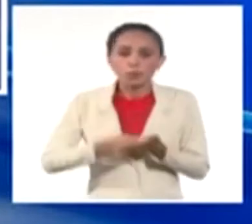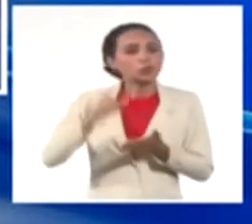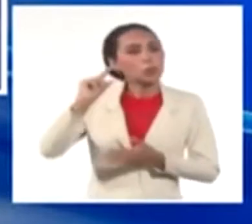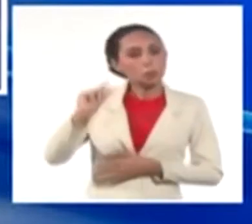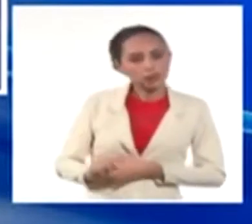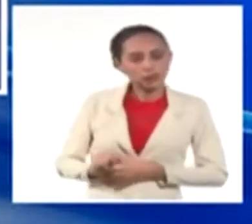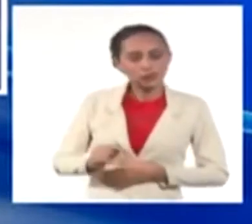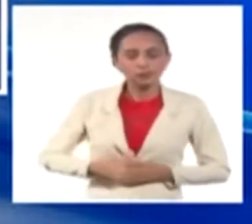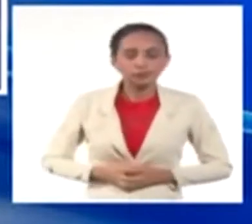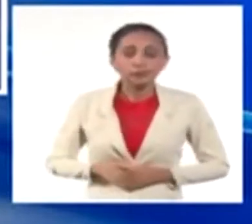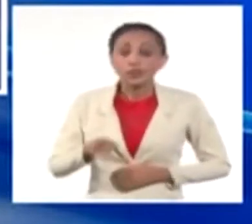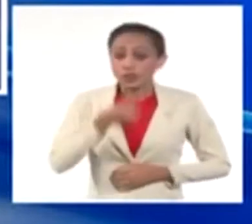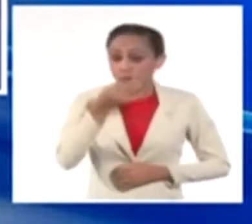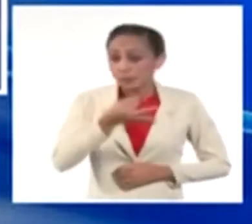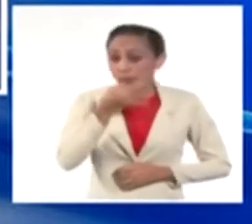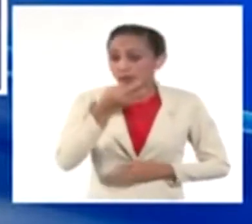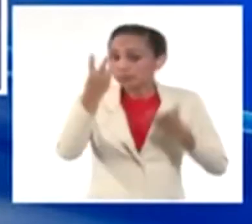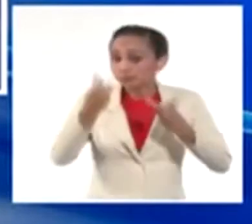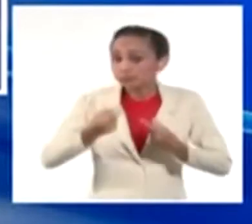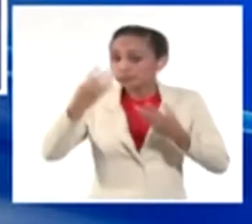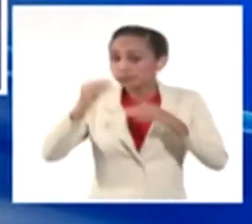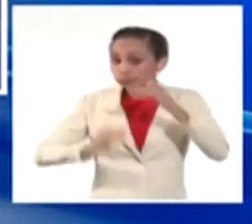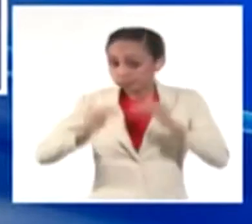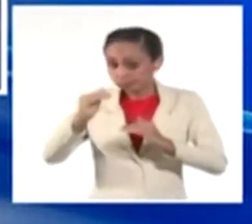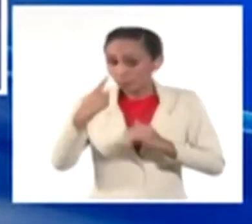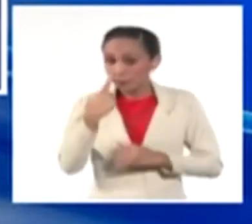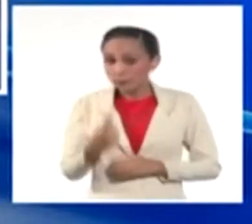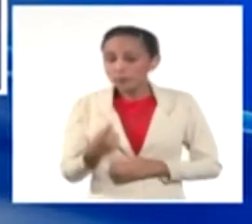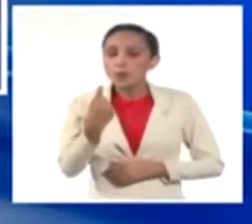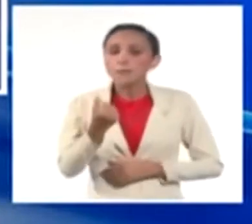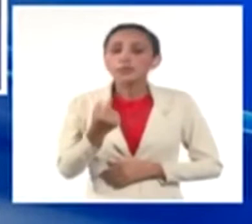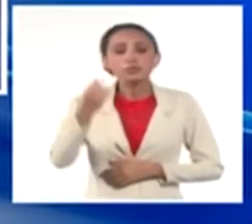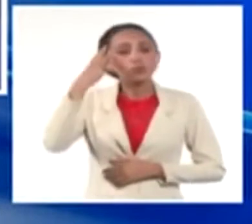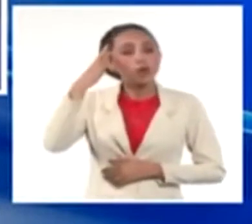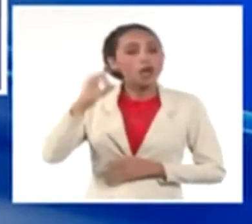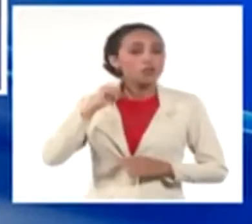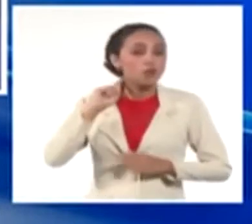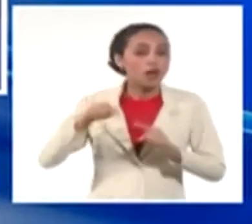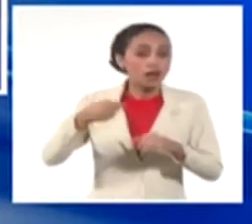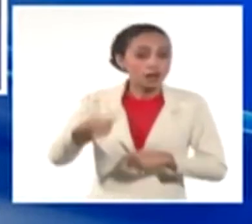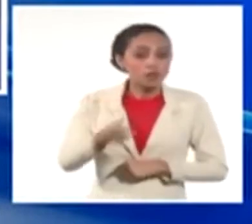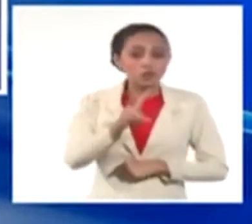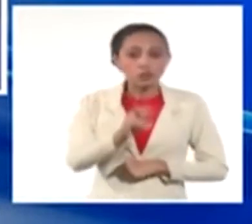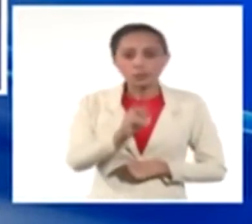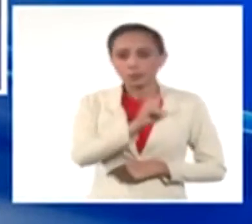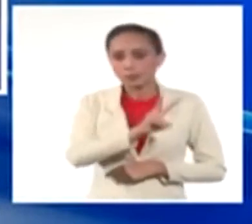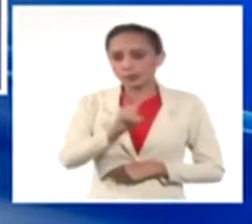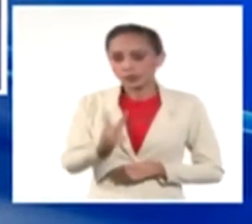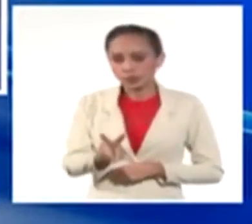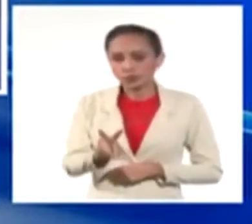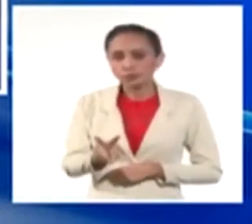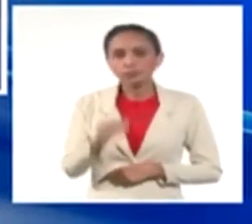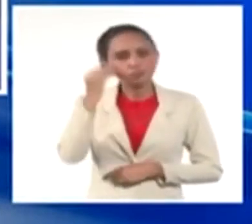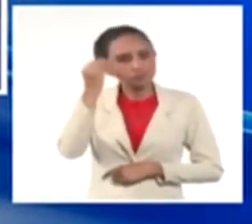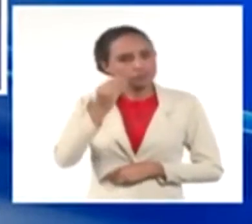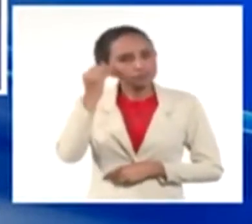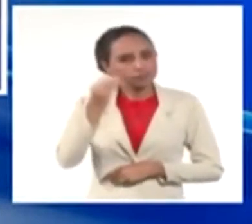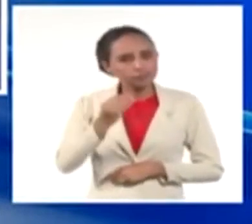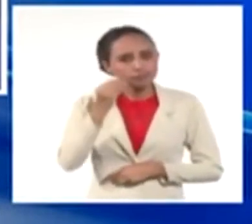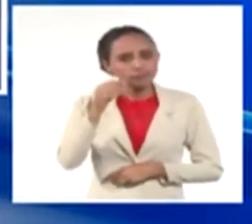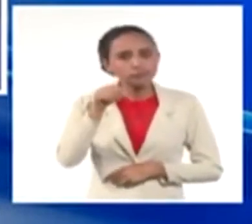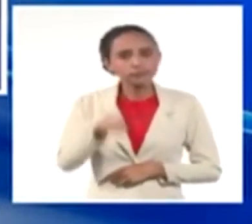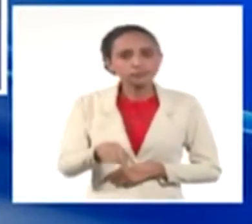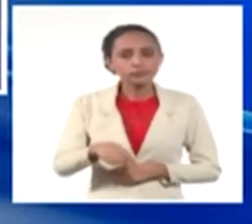cifras expuestas, el presupuesto del Estado para el año 2022 proyecta un déficit